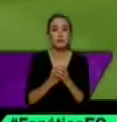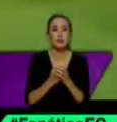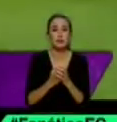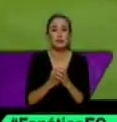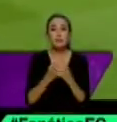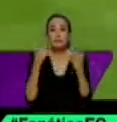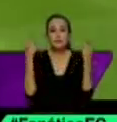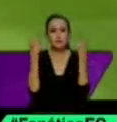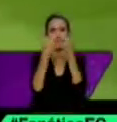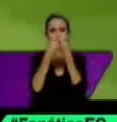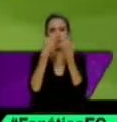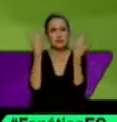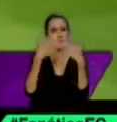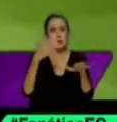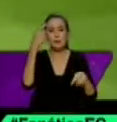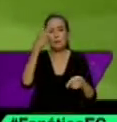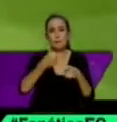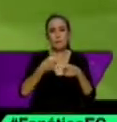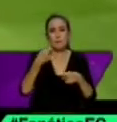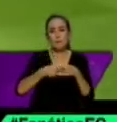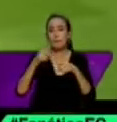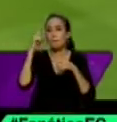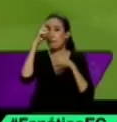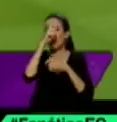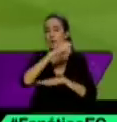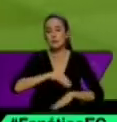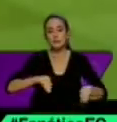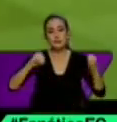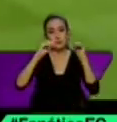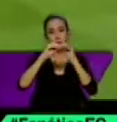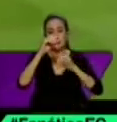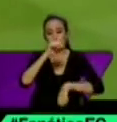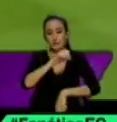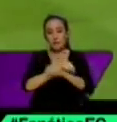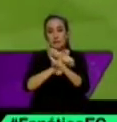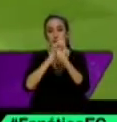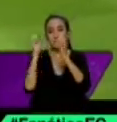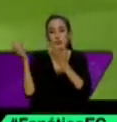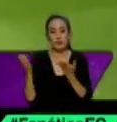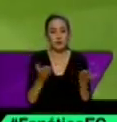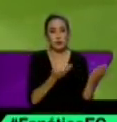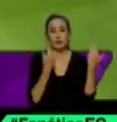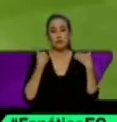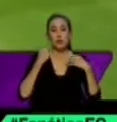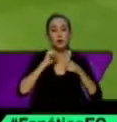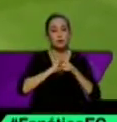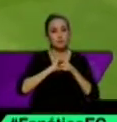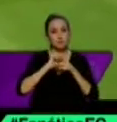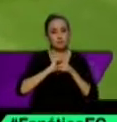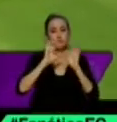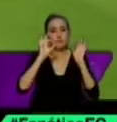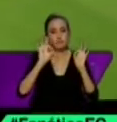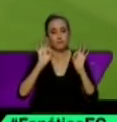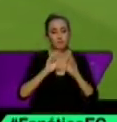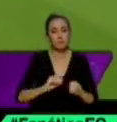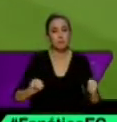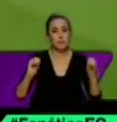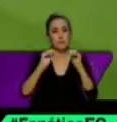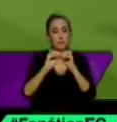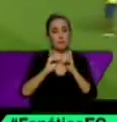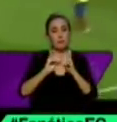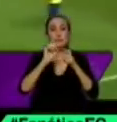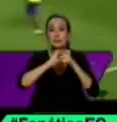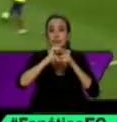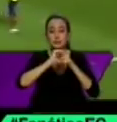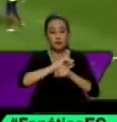de mayor peso y de mayor poderío en el ámbito futbolístico para que la tricolor tenga una preparación mucho más fuerte de cara